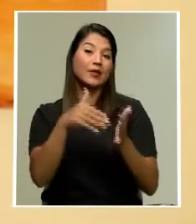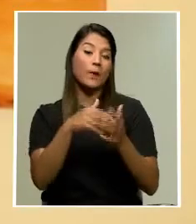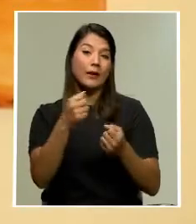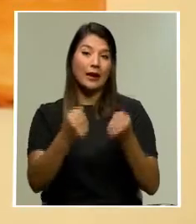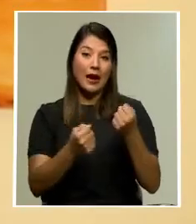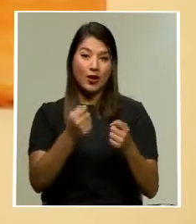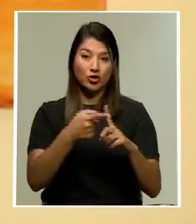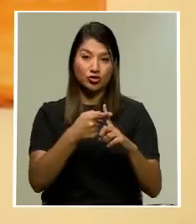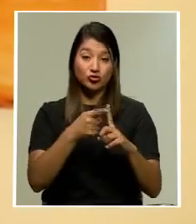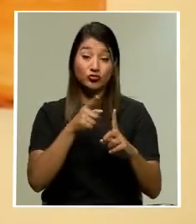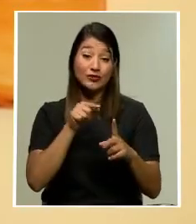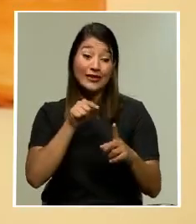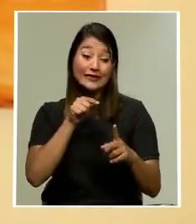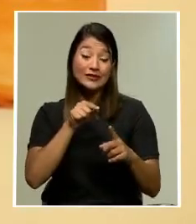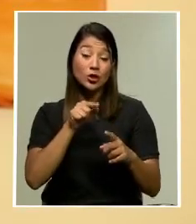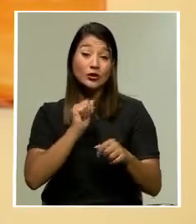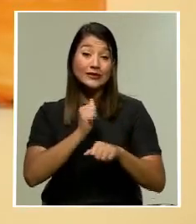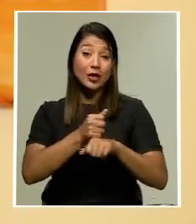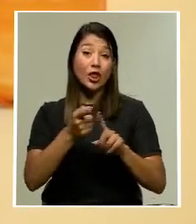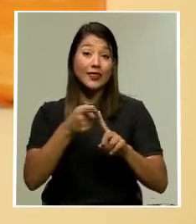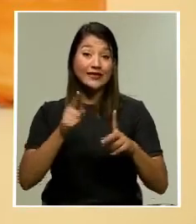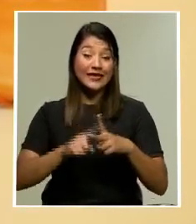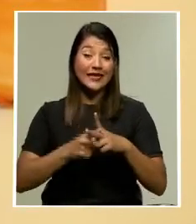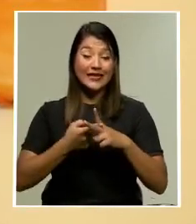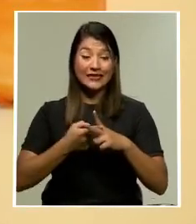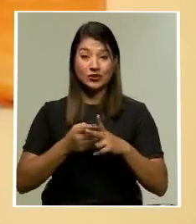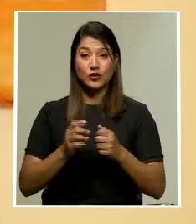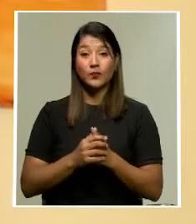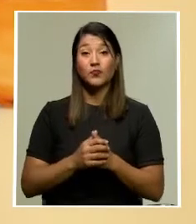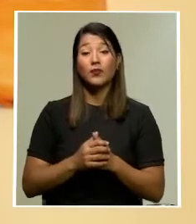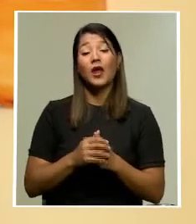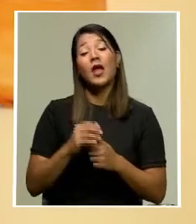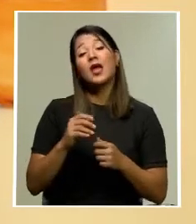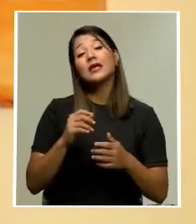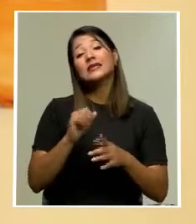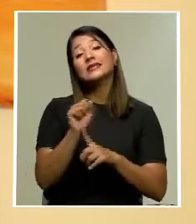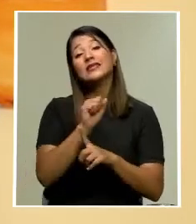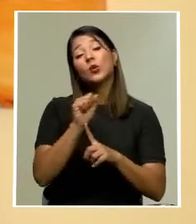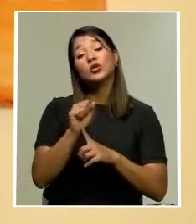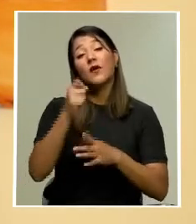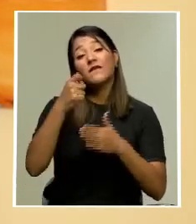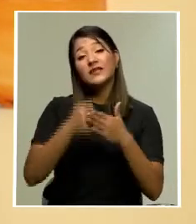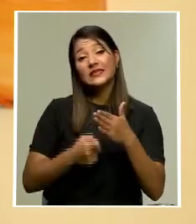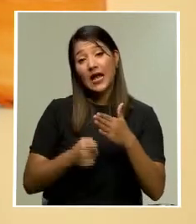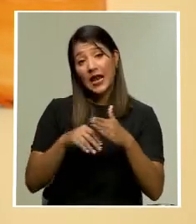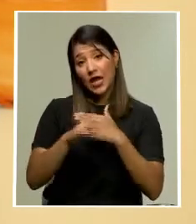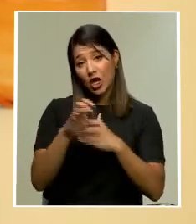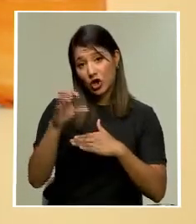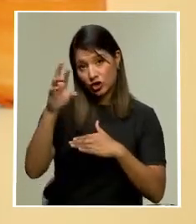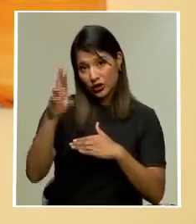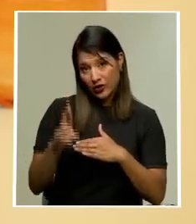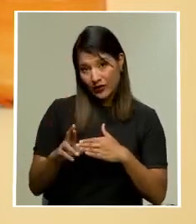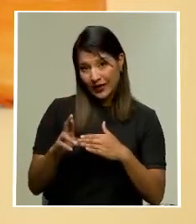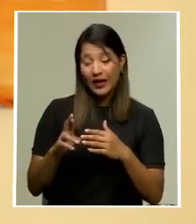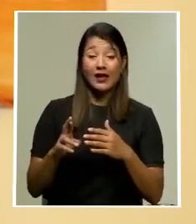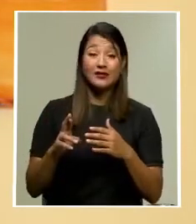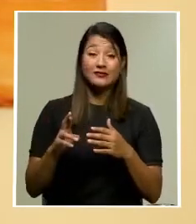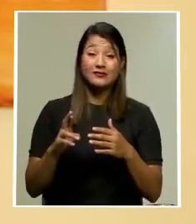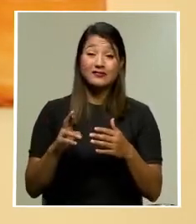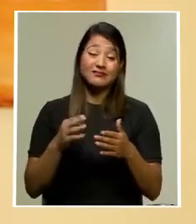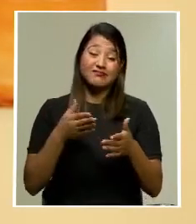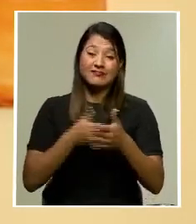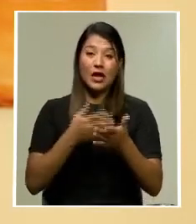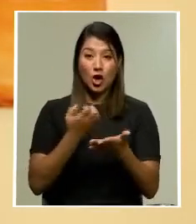En realidad hubo primero una situación fiscal del país, una situación financiera que hizo que se bajaran las ventas en los vehículos